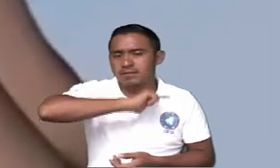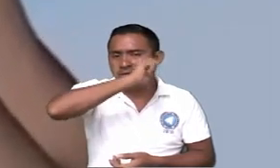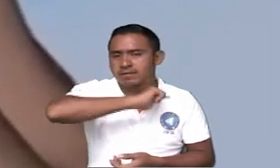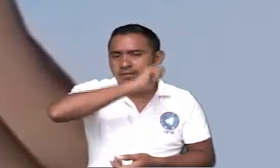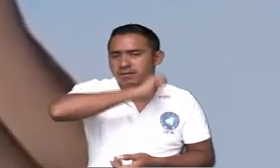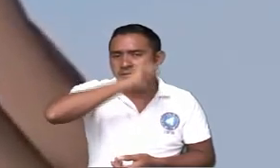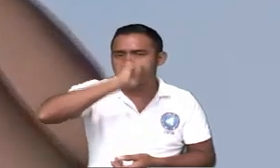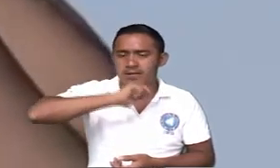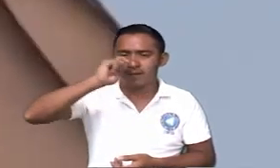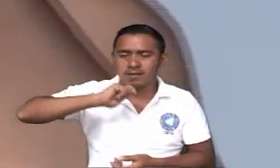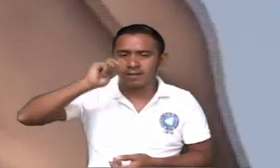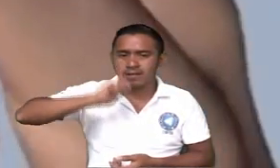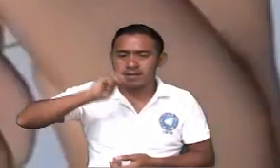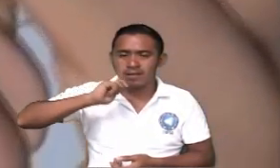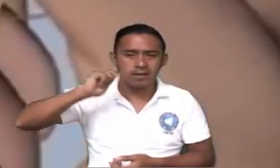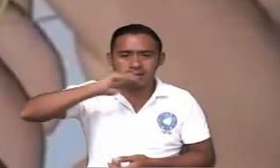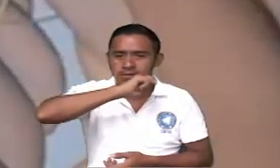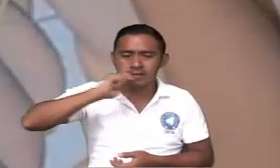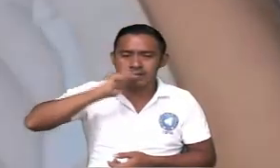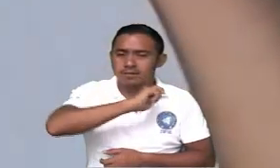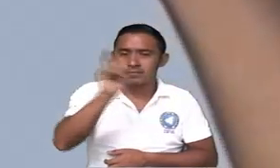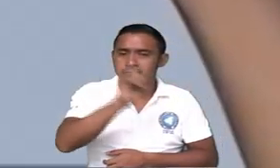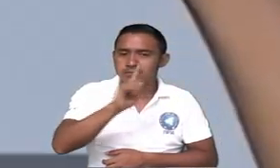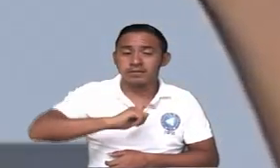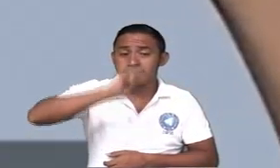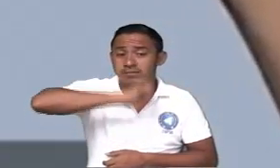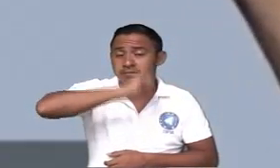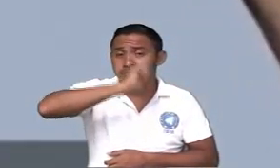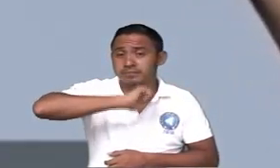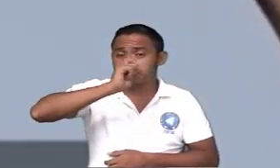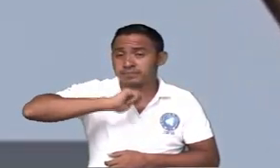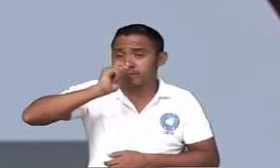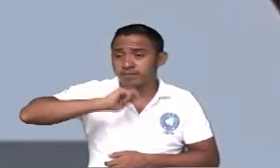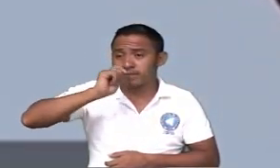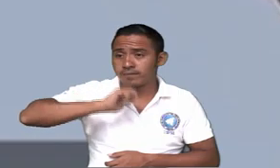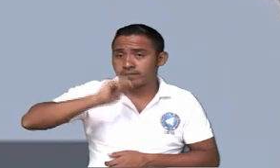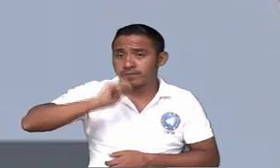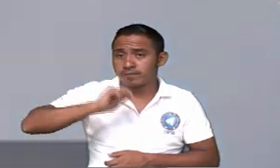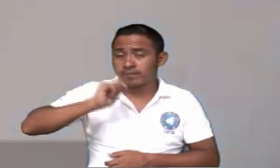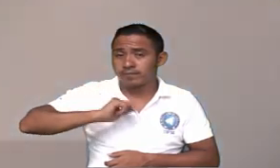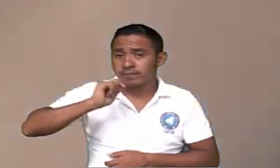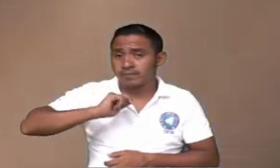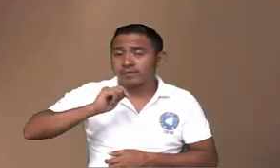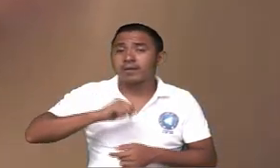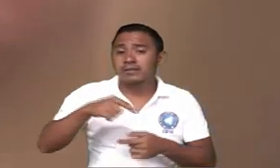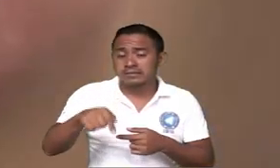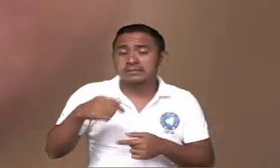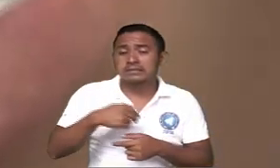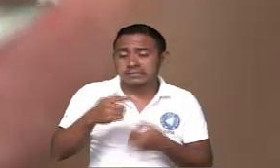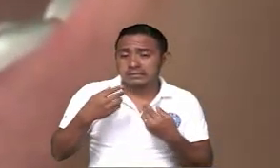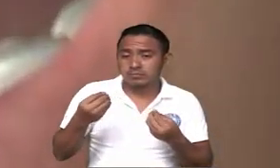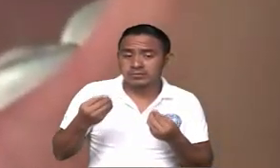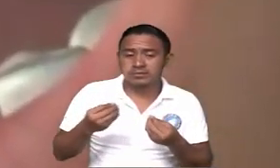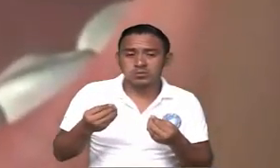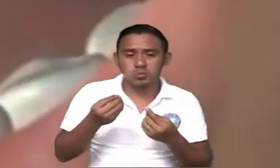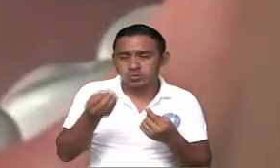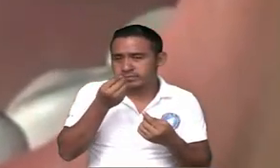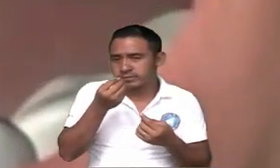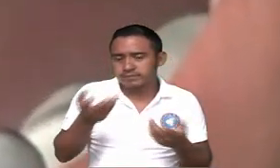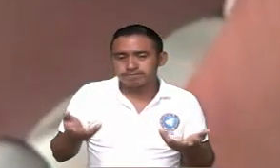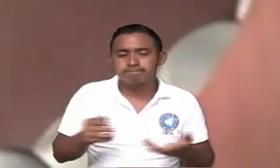una parte horizontal, sino que de abajo hacia arriba porque ahí es donde se acumulan restos